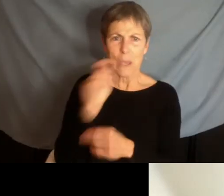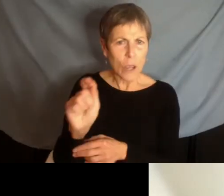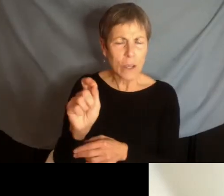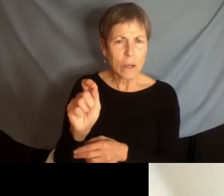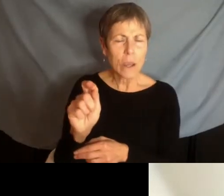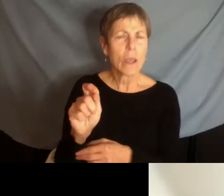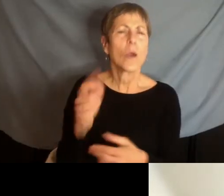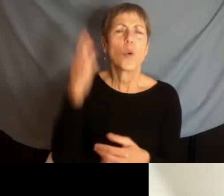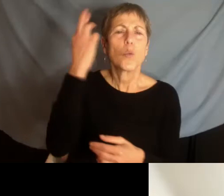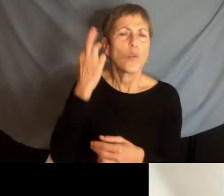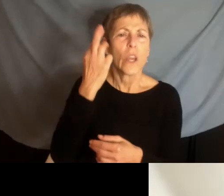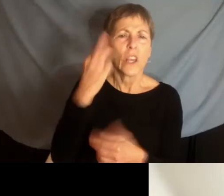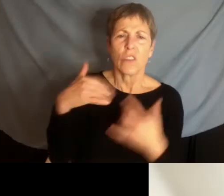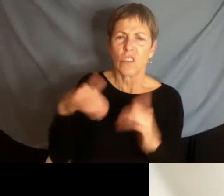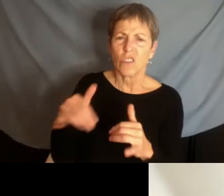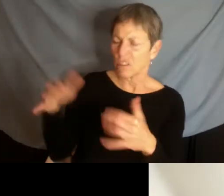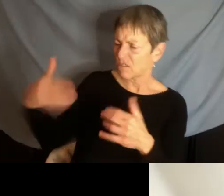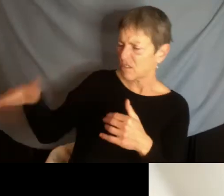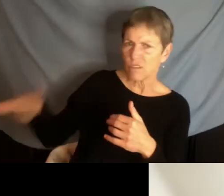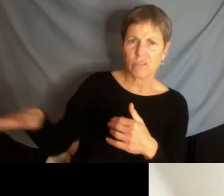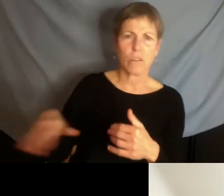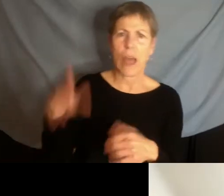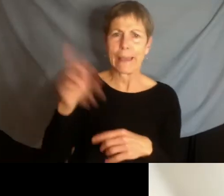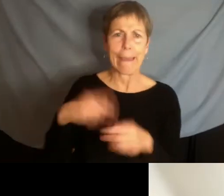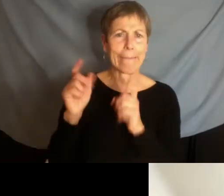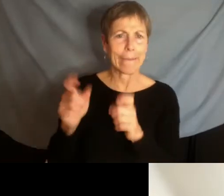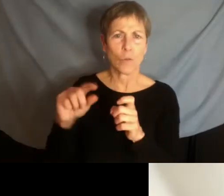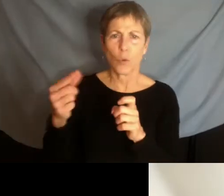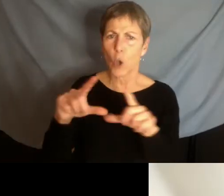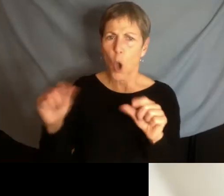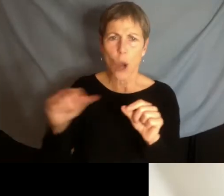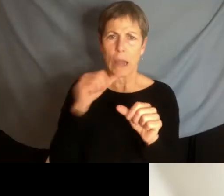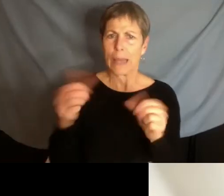estar acá y la única razón por la cual no está acá permanentemente